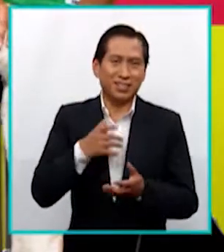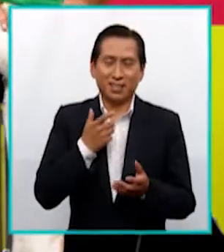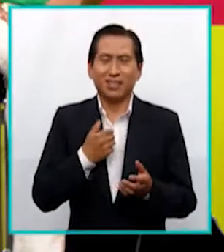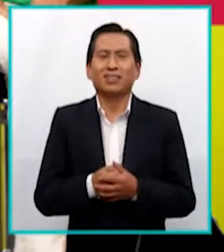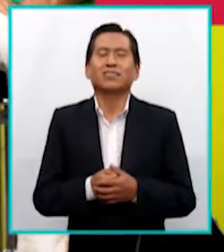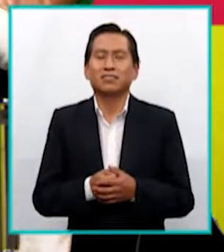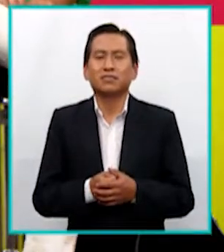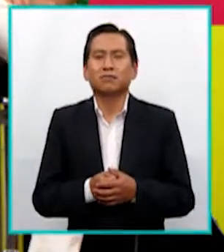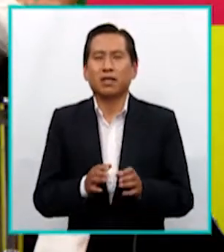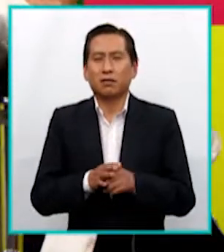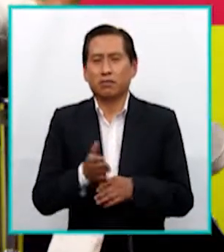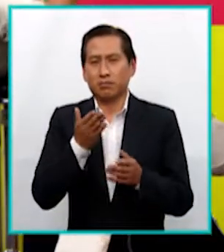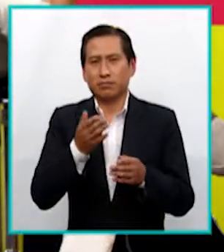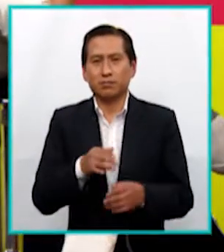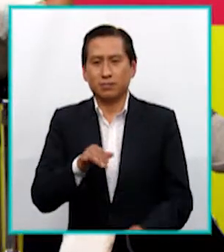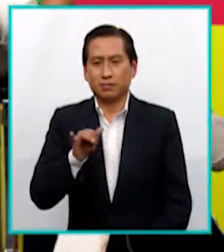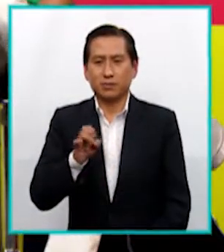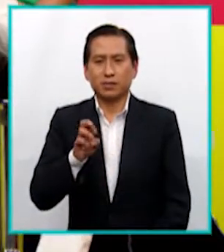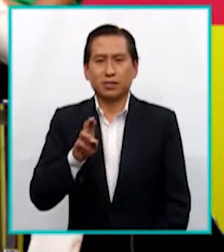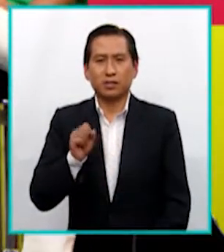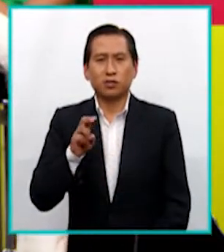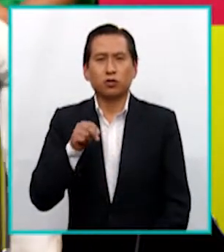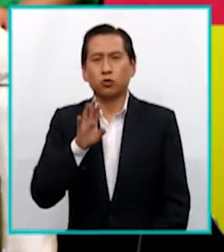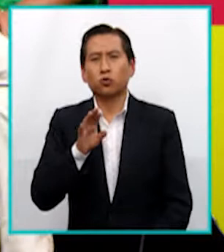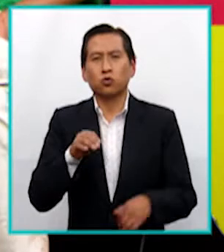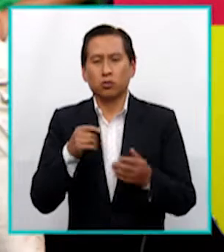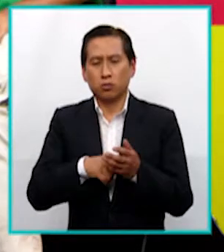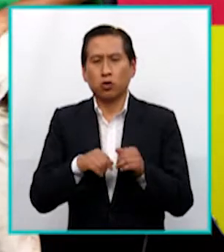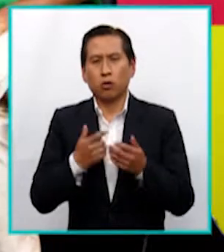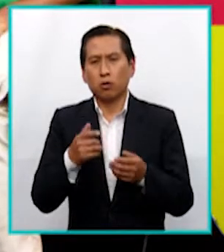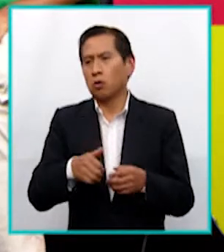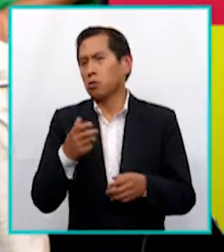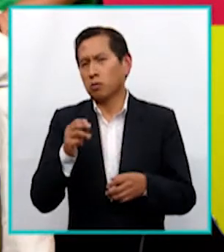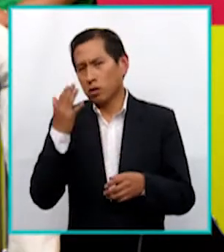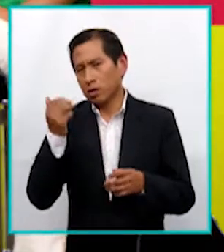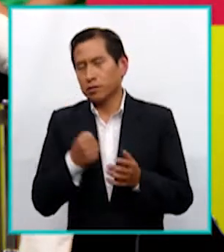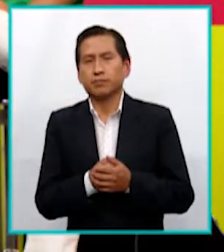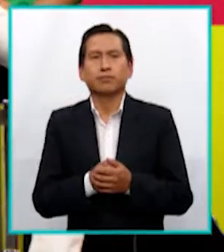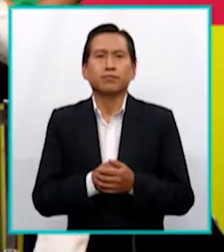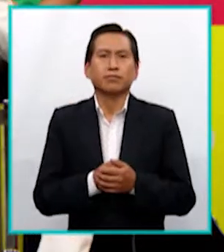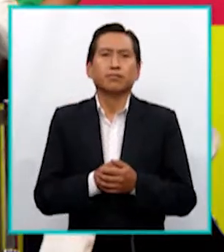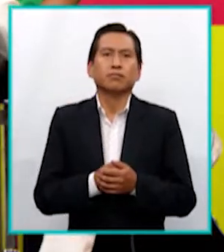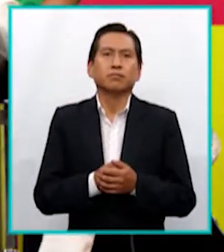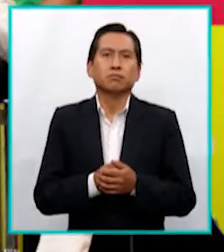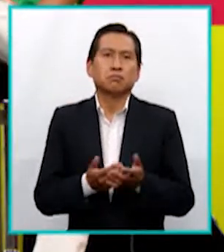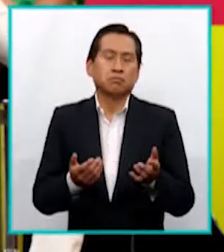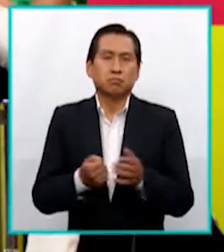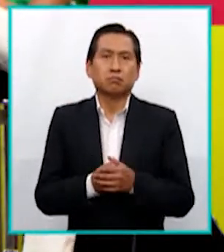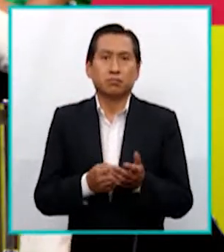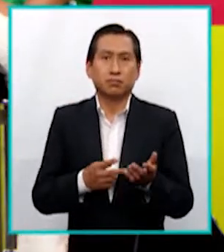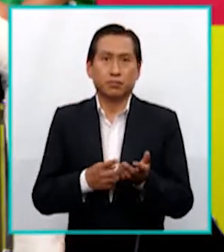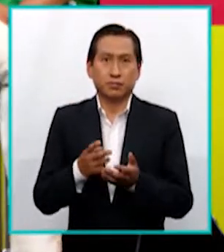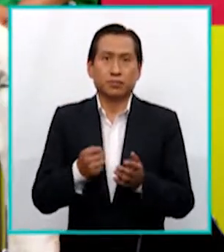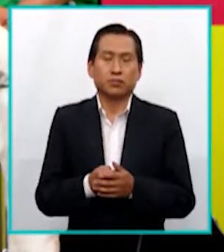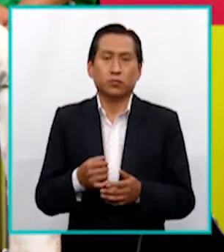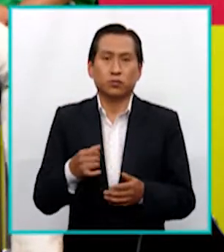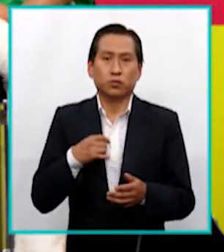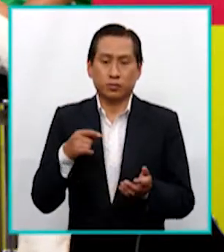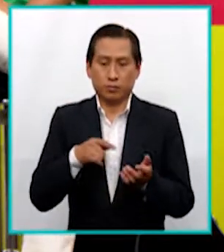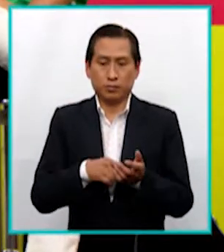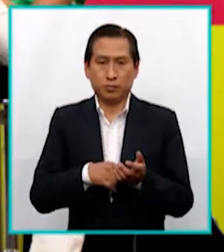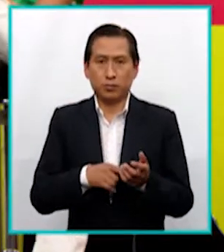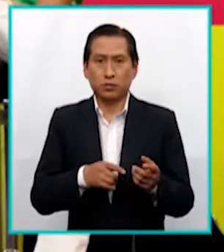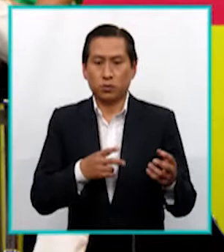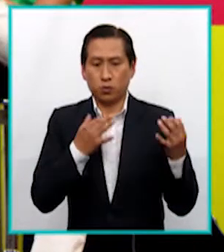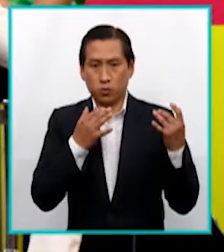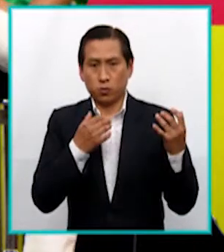En el caso tuyo, Gerson, cuéntame, ¿por qué este instrumento y no otro? Mira, la verdad es que yo este instrumento